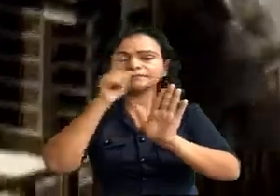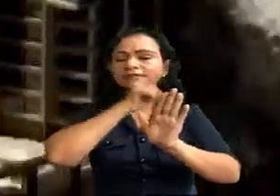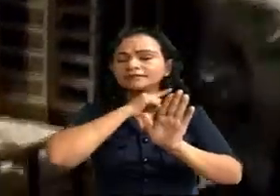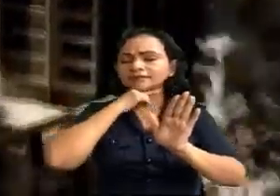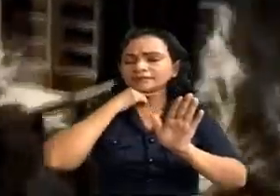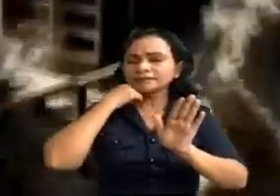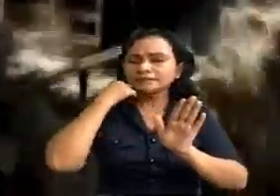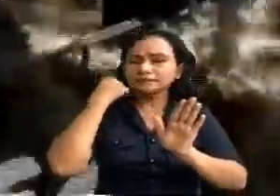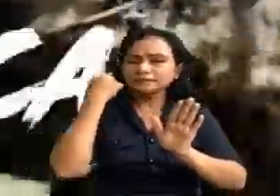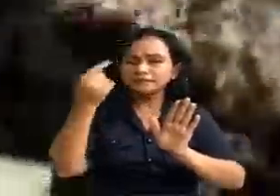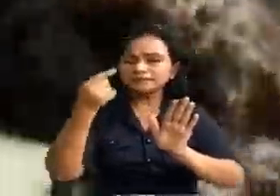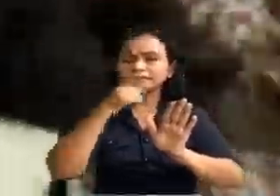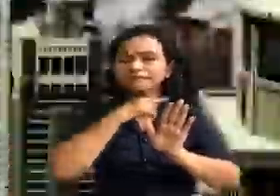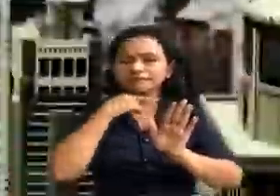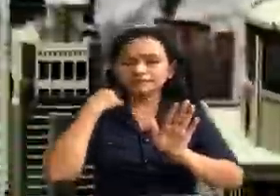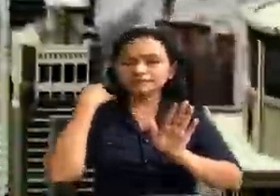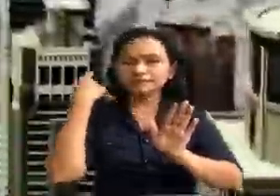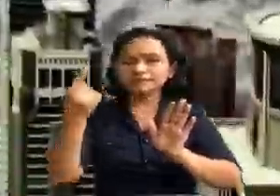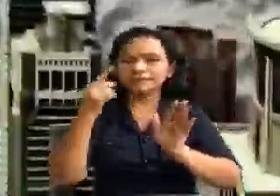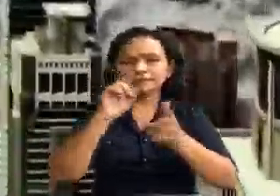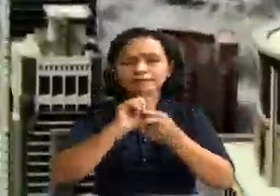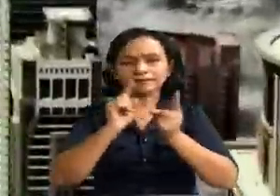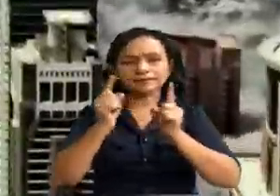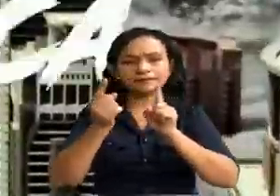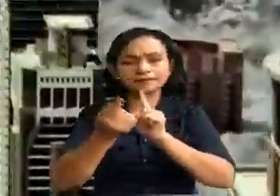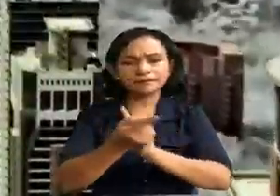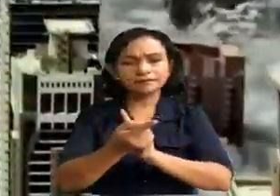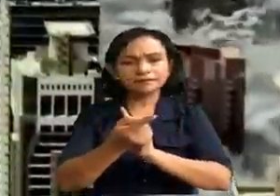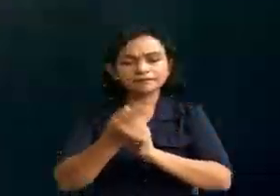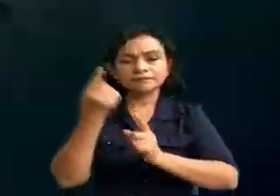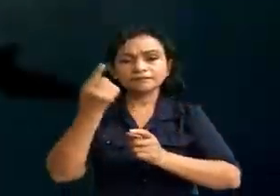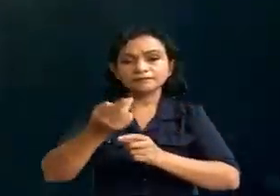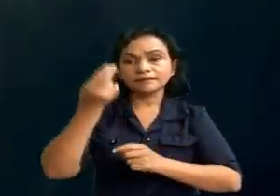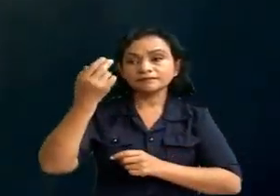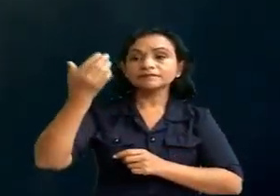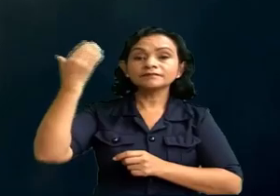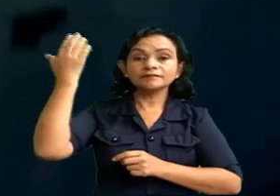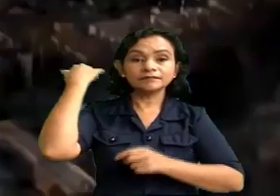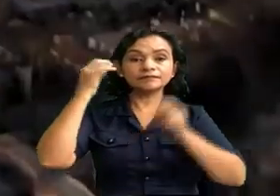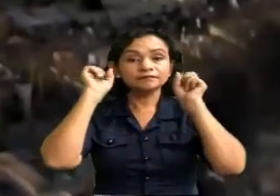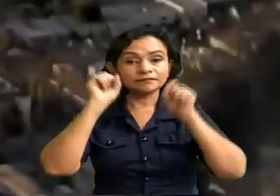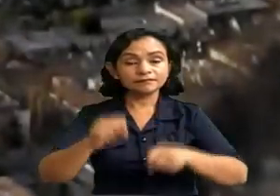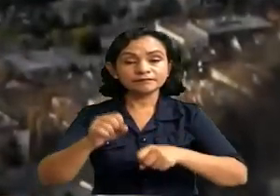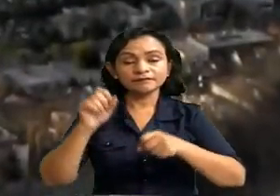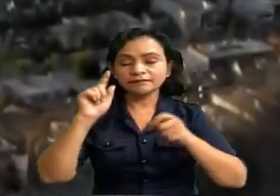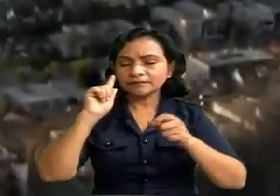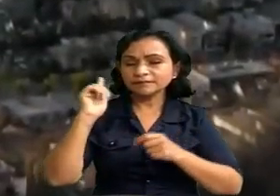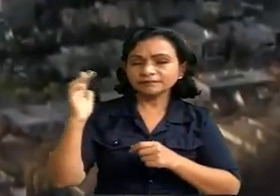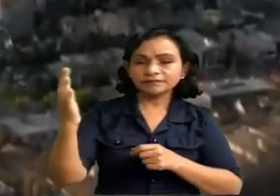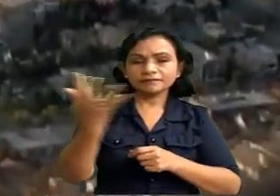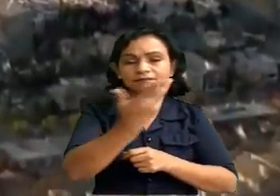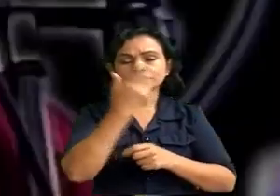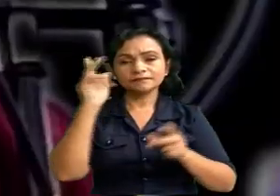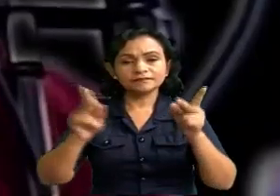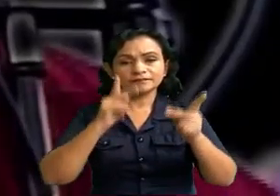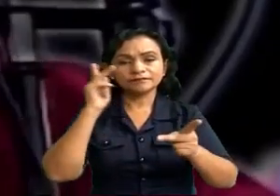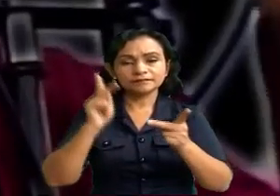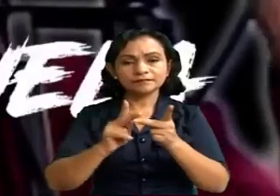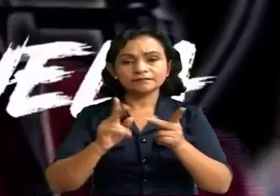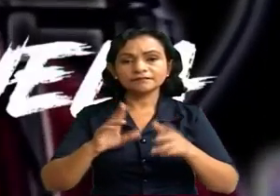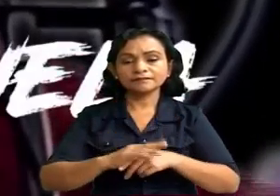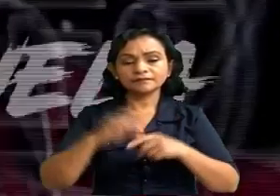auténtica crisis orgánica, crisis histórica, crisis total.